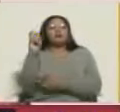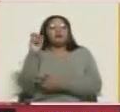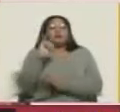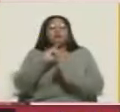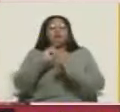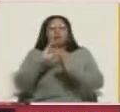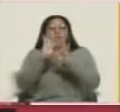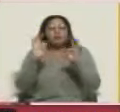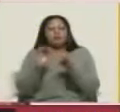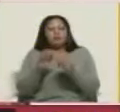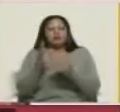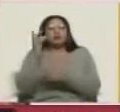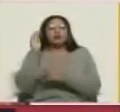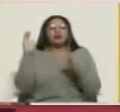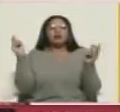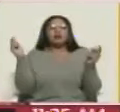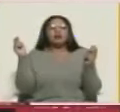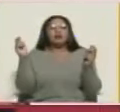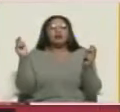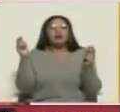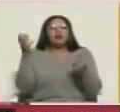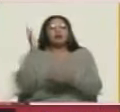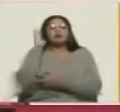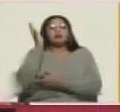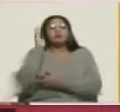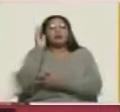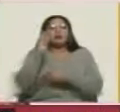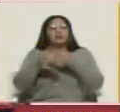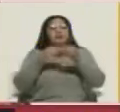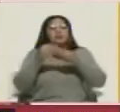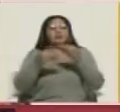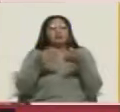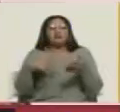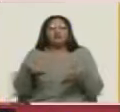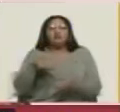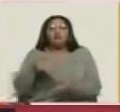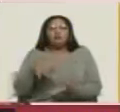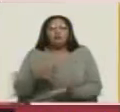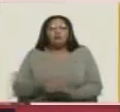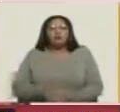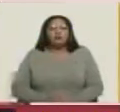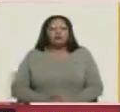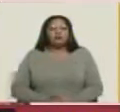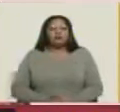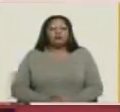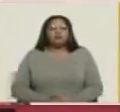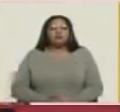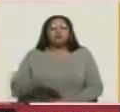misma asamblea debe ser realizada, ¿pero dónde? En las